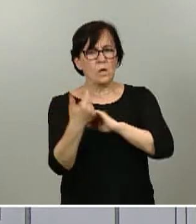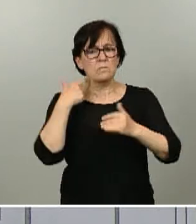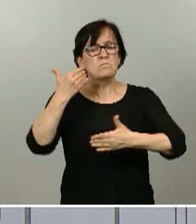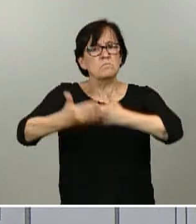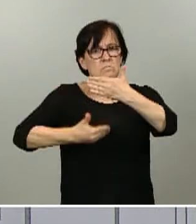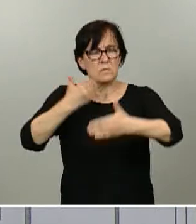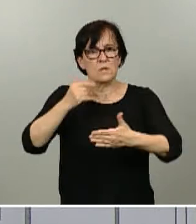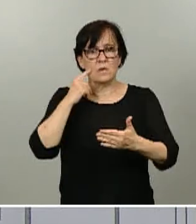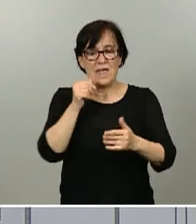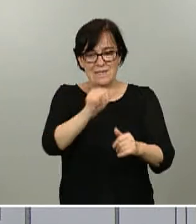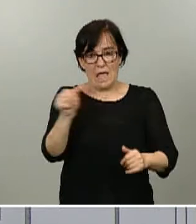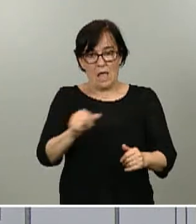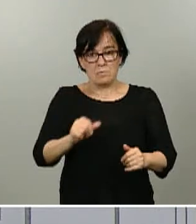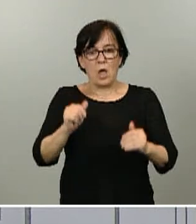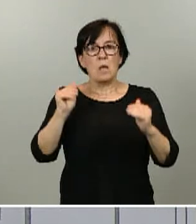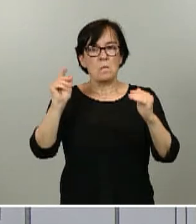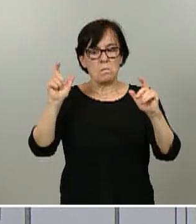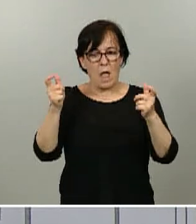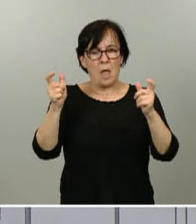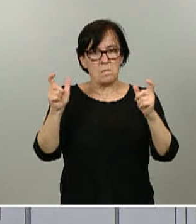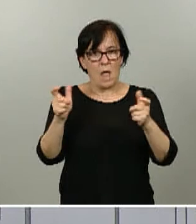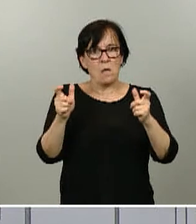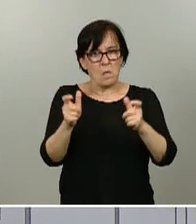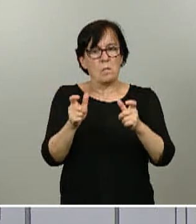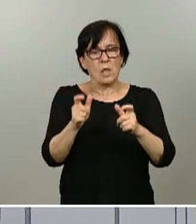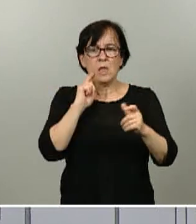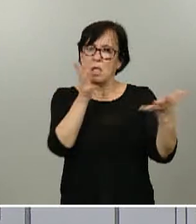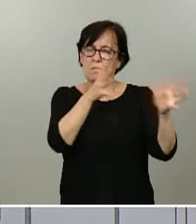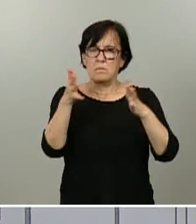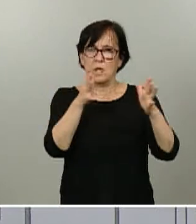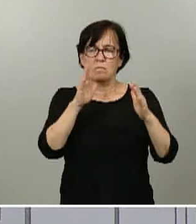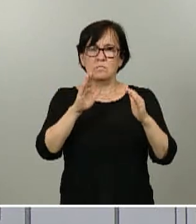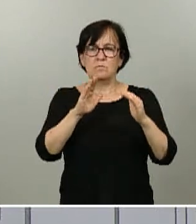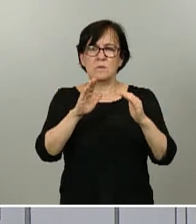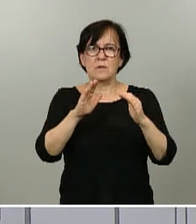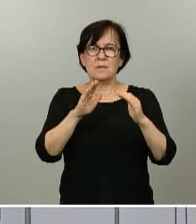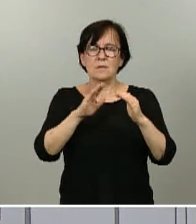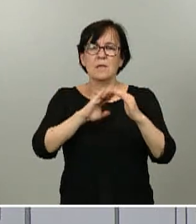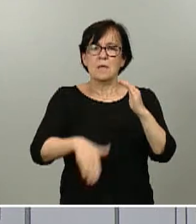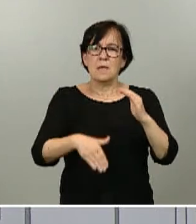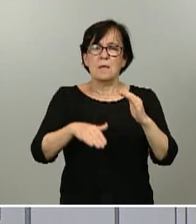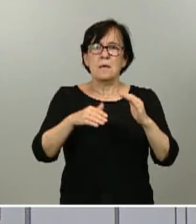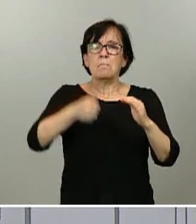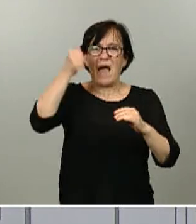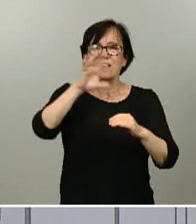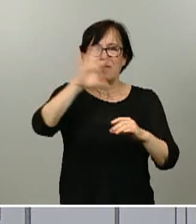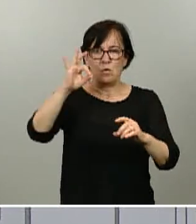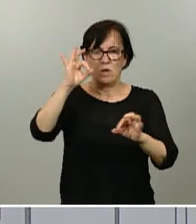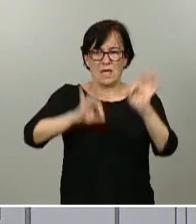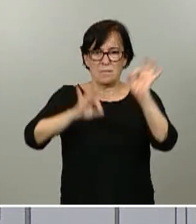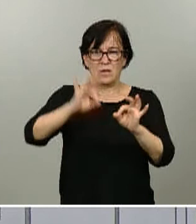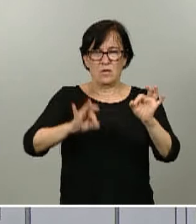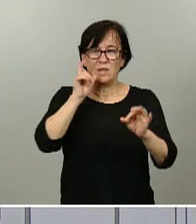decir, bajando aproximadamente por debajo, o sea, más del 50% de una semana, de un periodo de 14